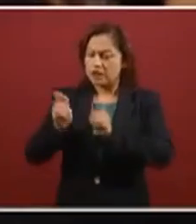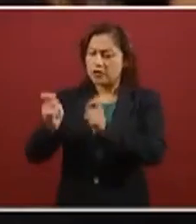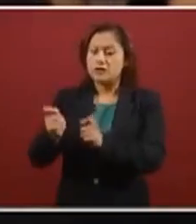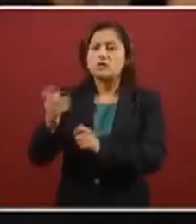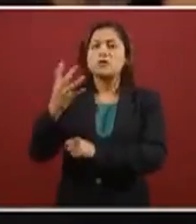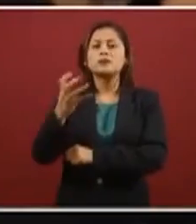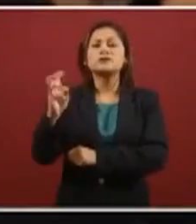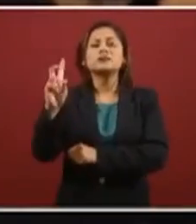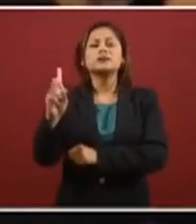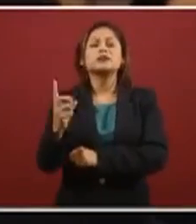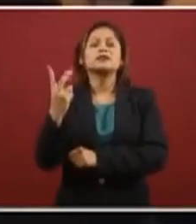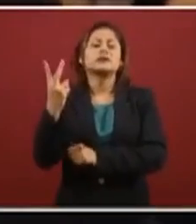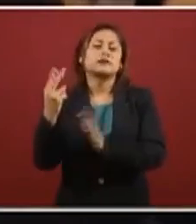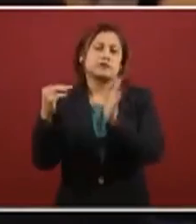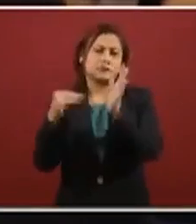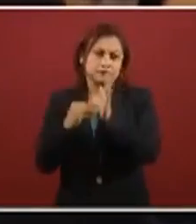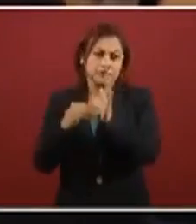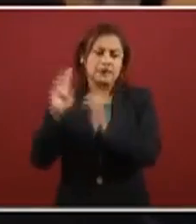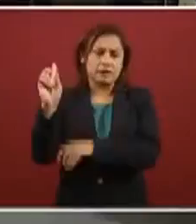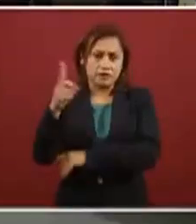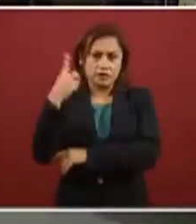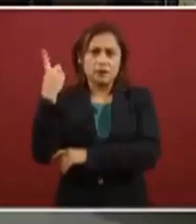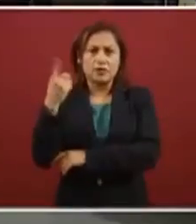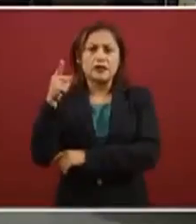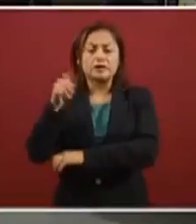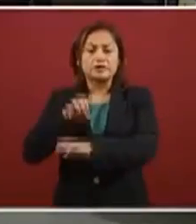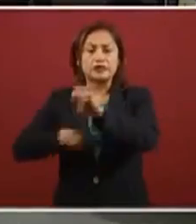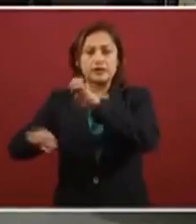$433,000 a través de la banca privada de Andorra.